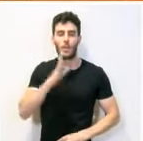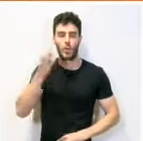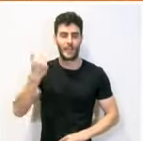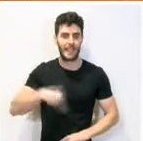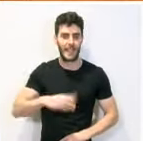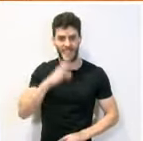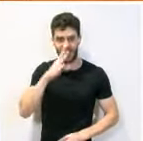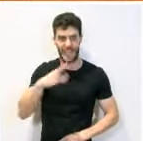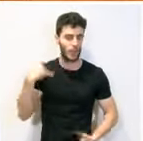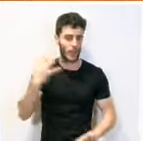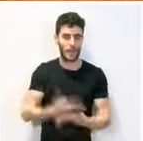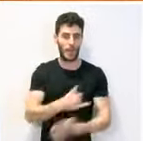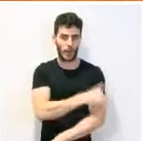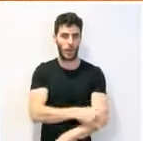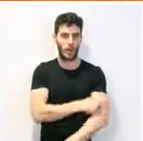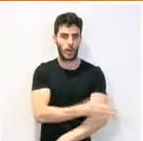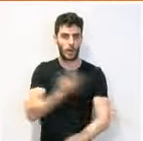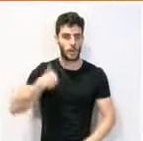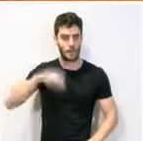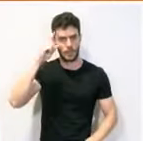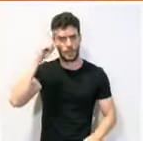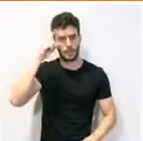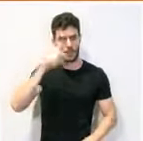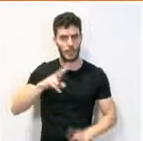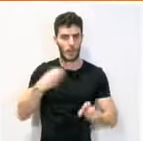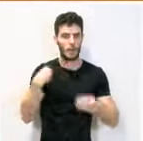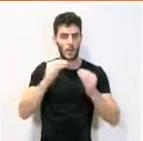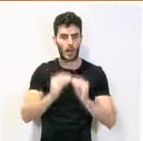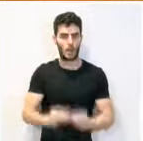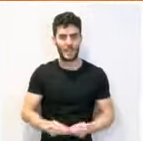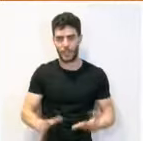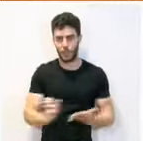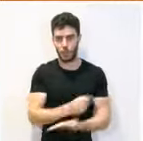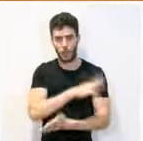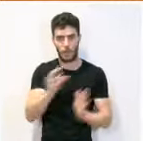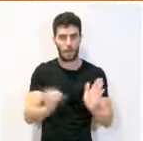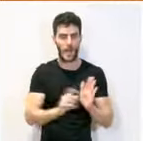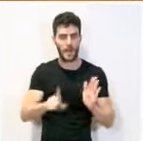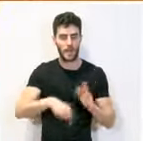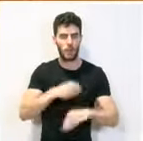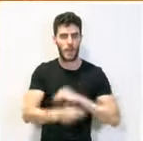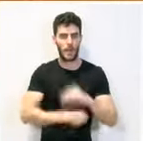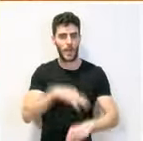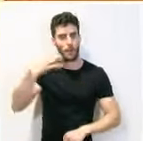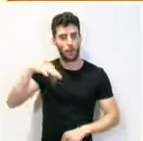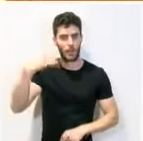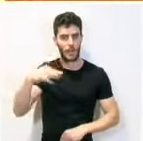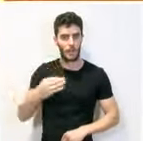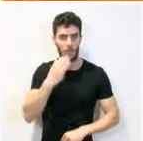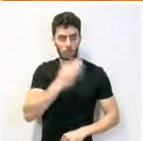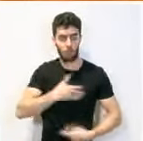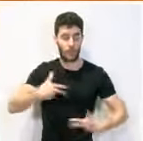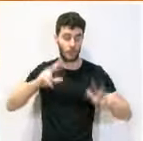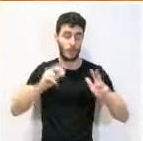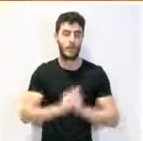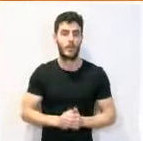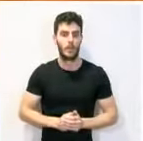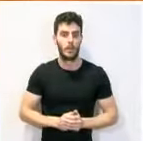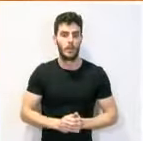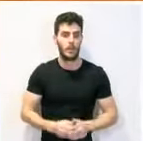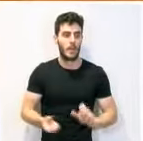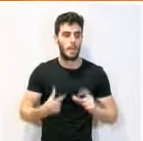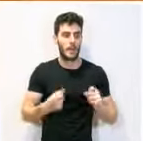vamos 3 años de gobierno y ya sé que de todas esas enmiendas que se incorporan, luego ejecutan únicamente lo que quieran. Bueno, pues parece